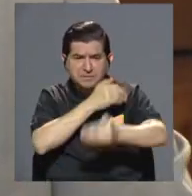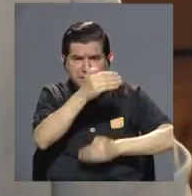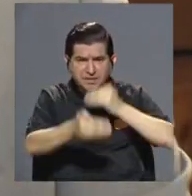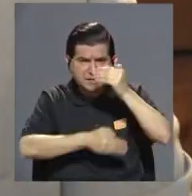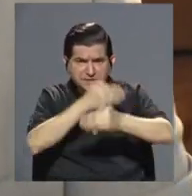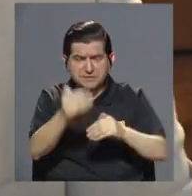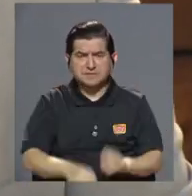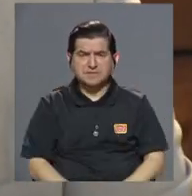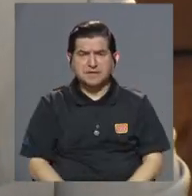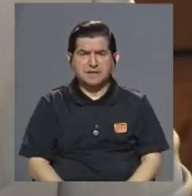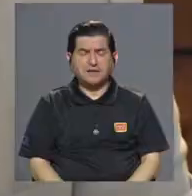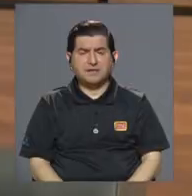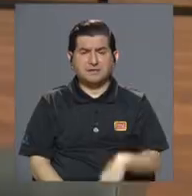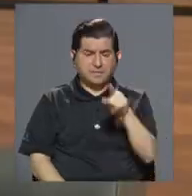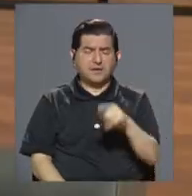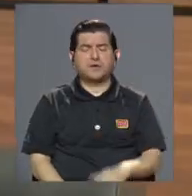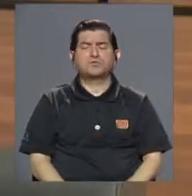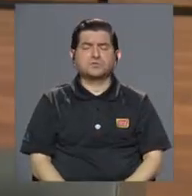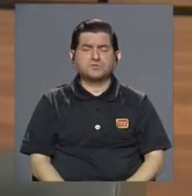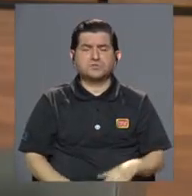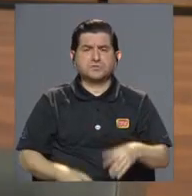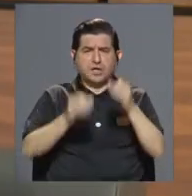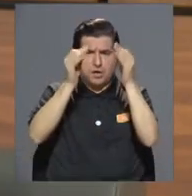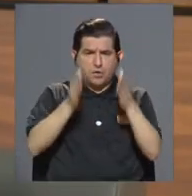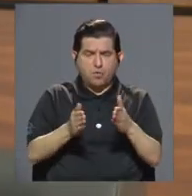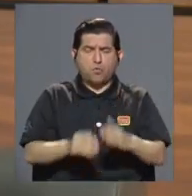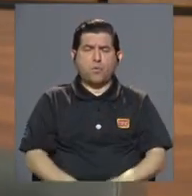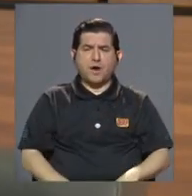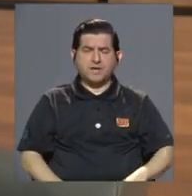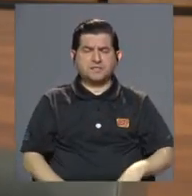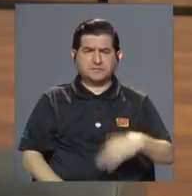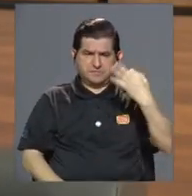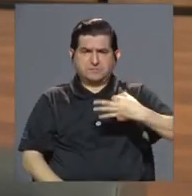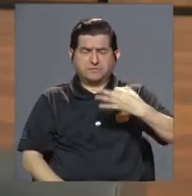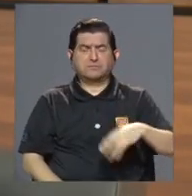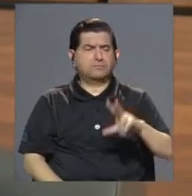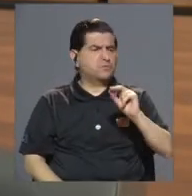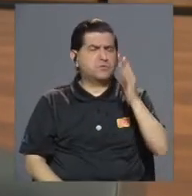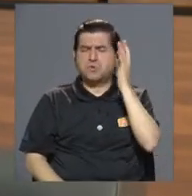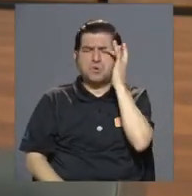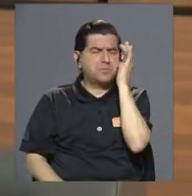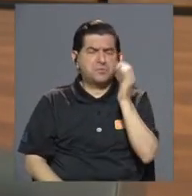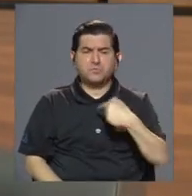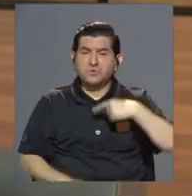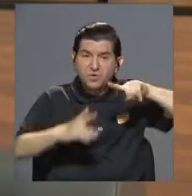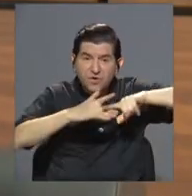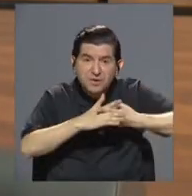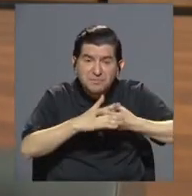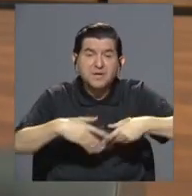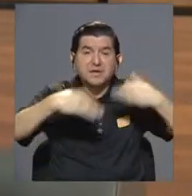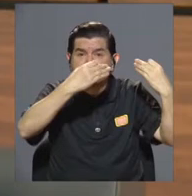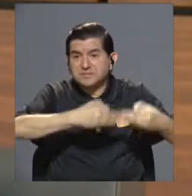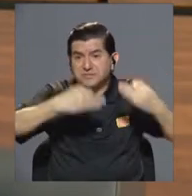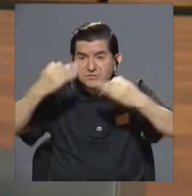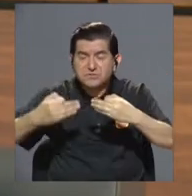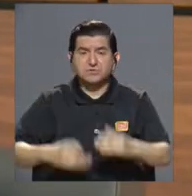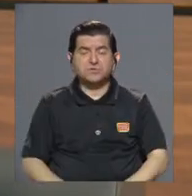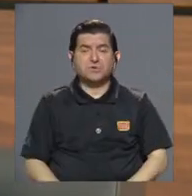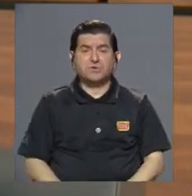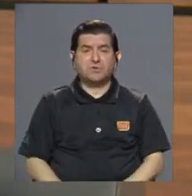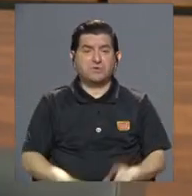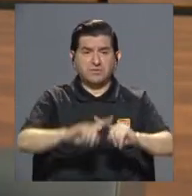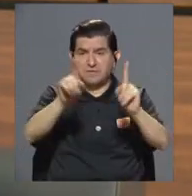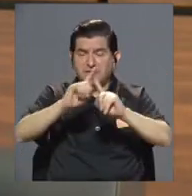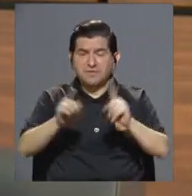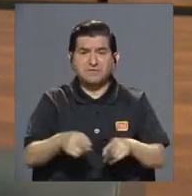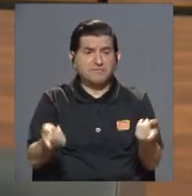que se llamaría ser titular? ¿Le preocupa? No me preocupa, porque si yo comenzara a decidir o a fallar mis